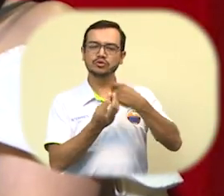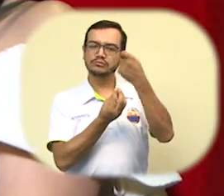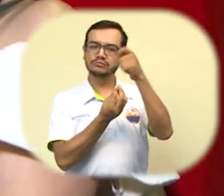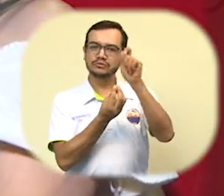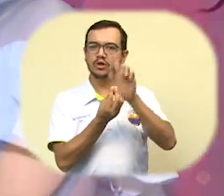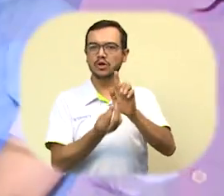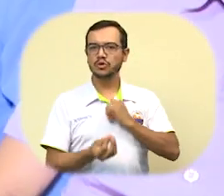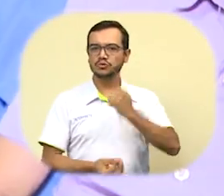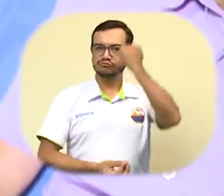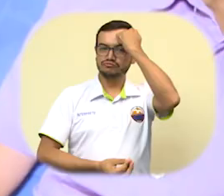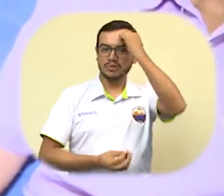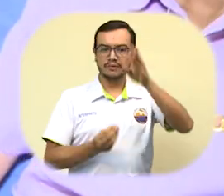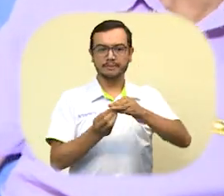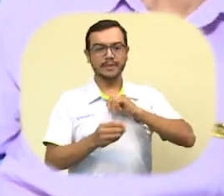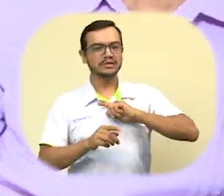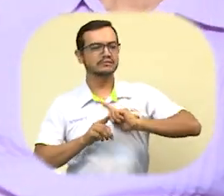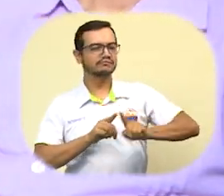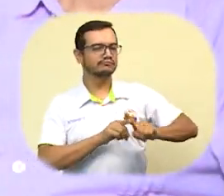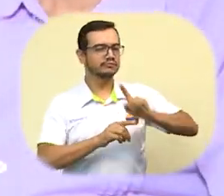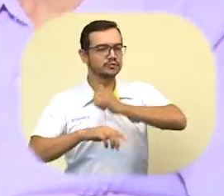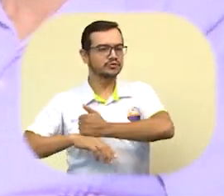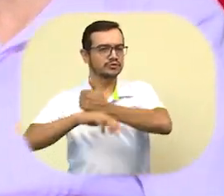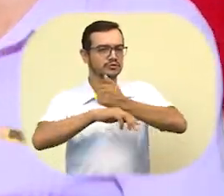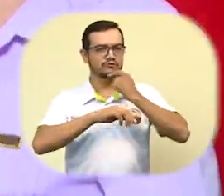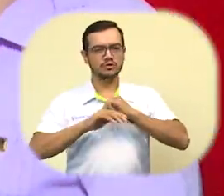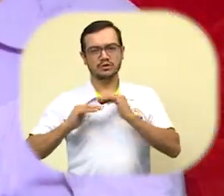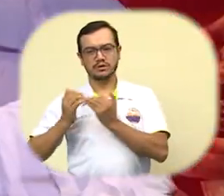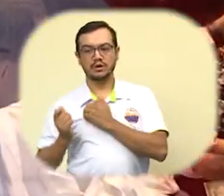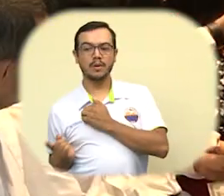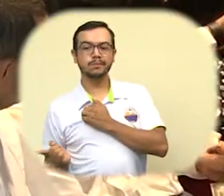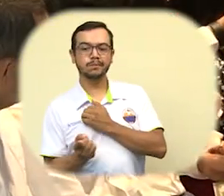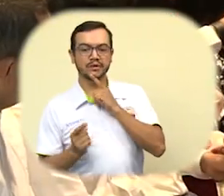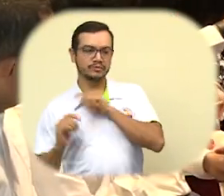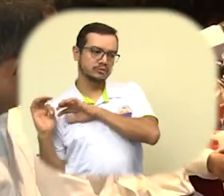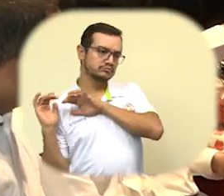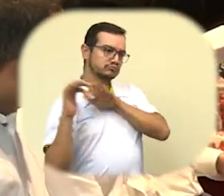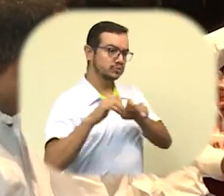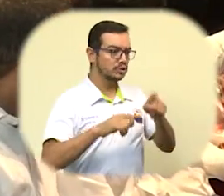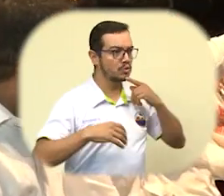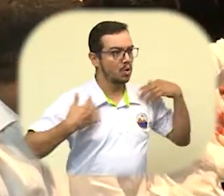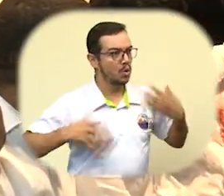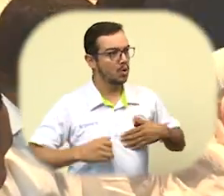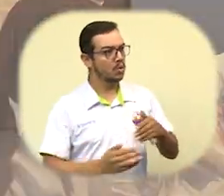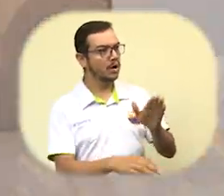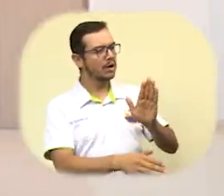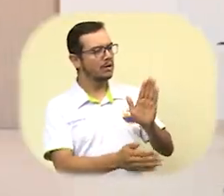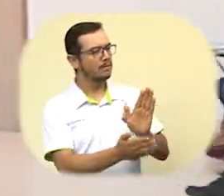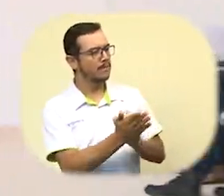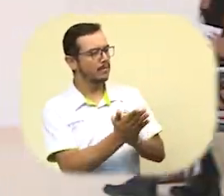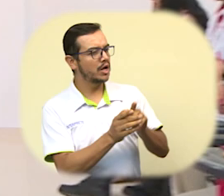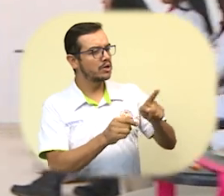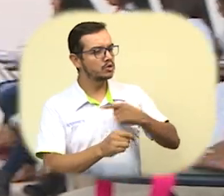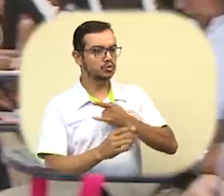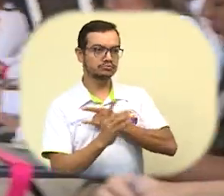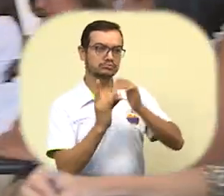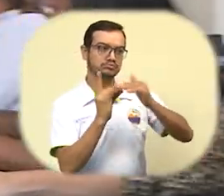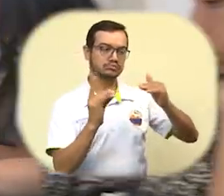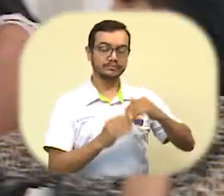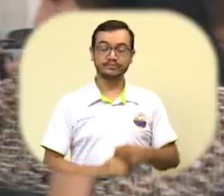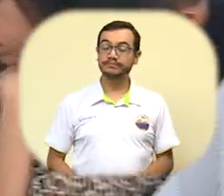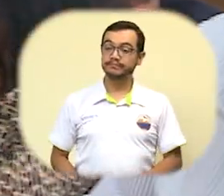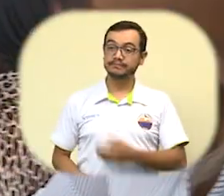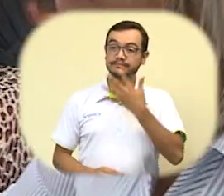y rectores de diferentes instituciones educativas, quienes ponderaron este gran aporte de Unimagdalena a la sociedad. El programa aporta